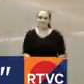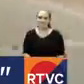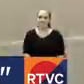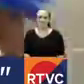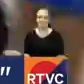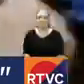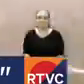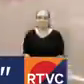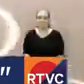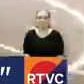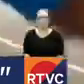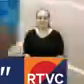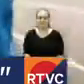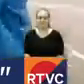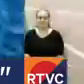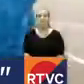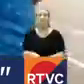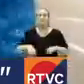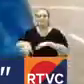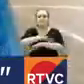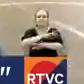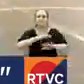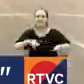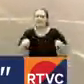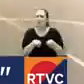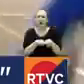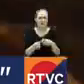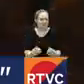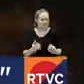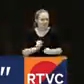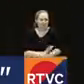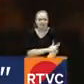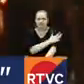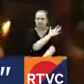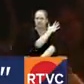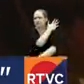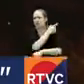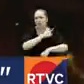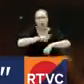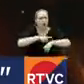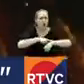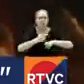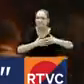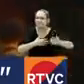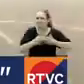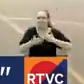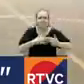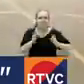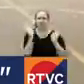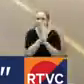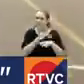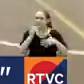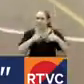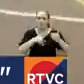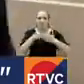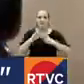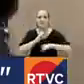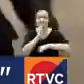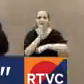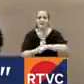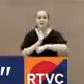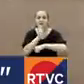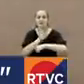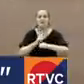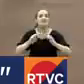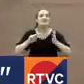Un cielo lleno de sabor que invade de alegría cualquier lugar, a cualquier hora y momento. Hablar de salsa es hablar